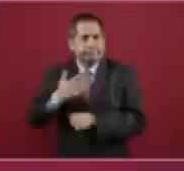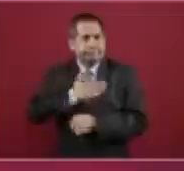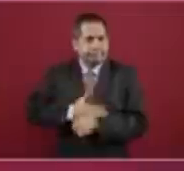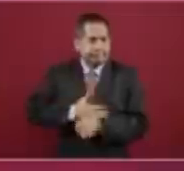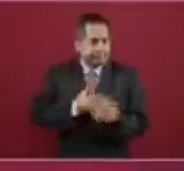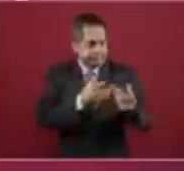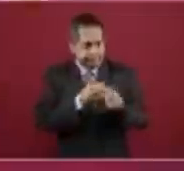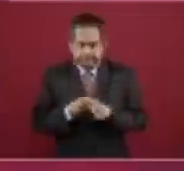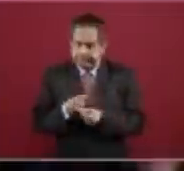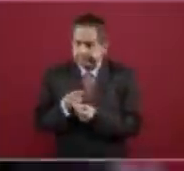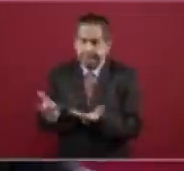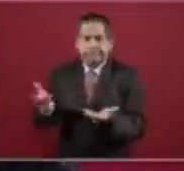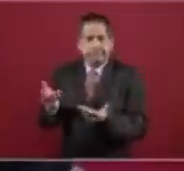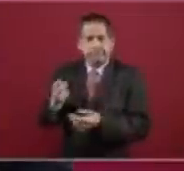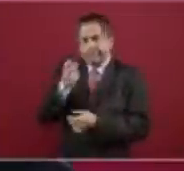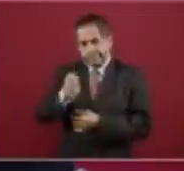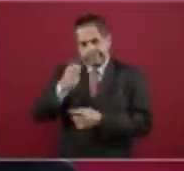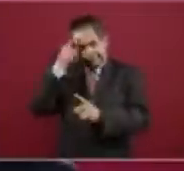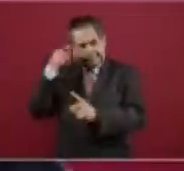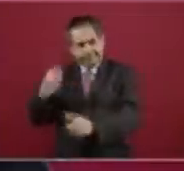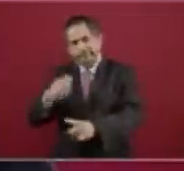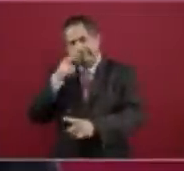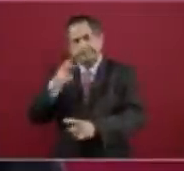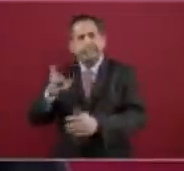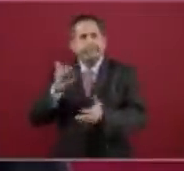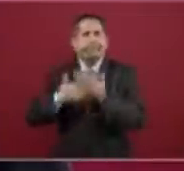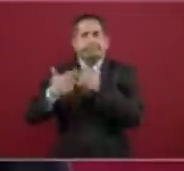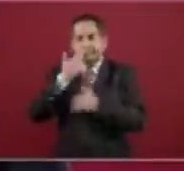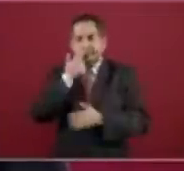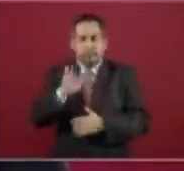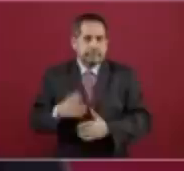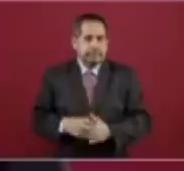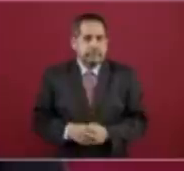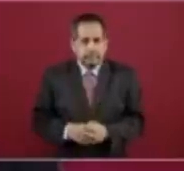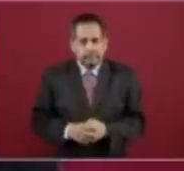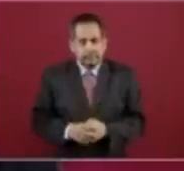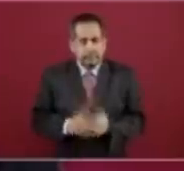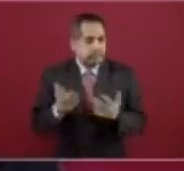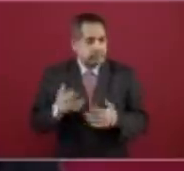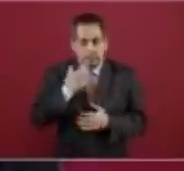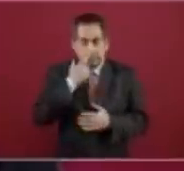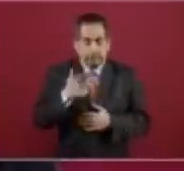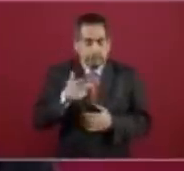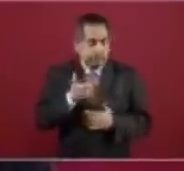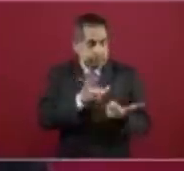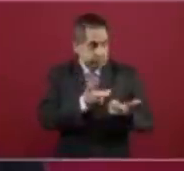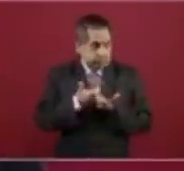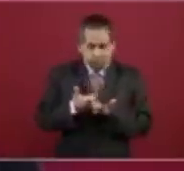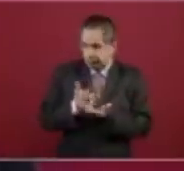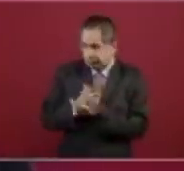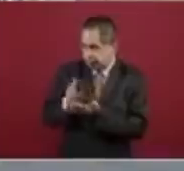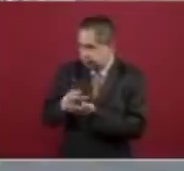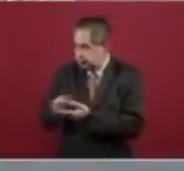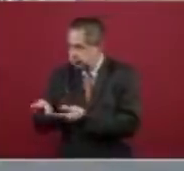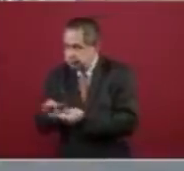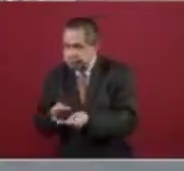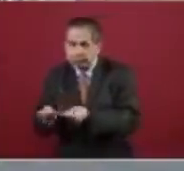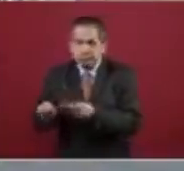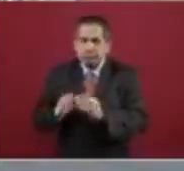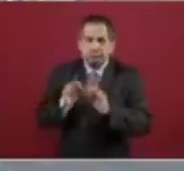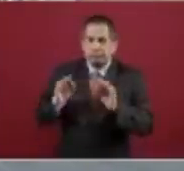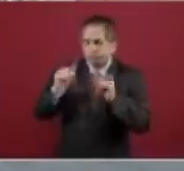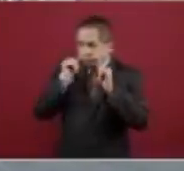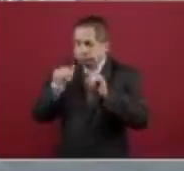riqueza. Eso es lo que va a haber ahora, una mejor distribución del ingreso, una mejor